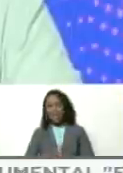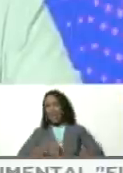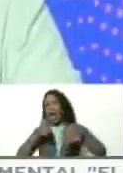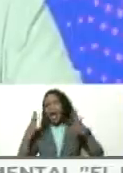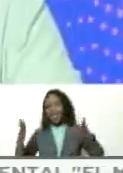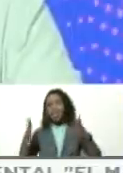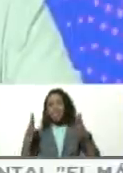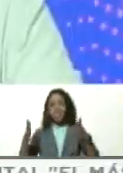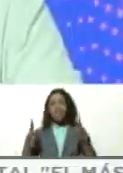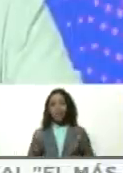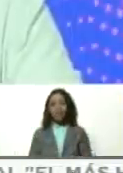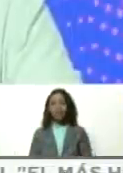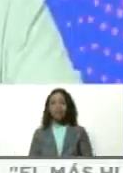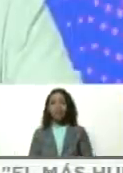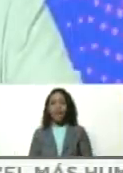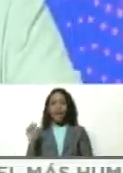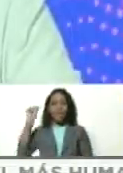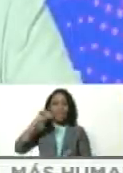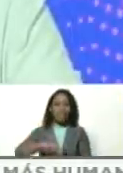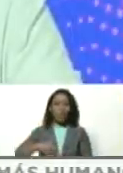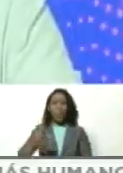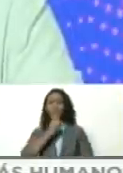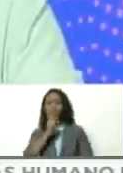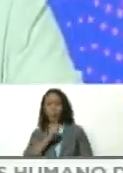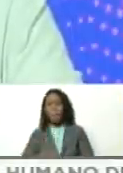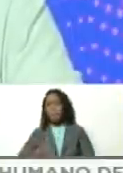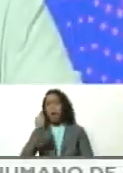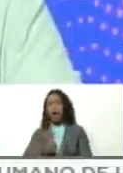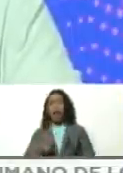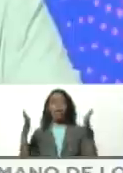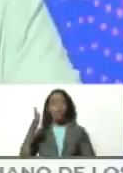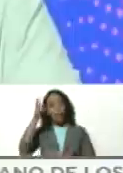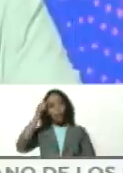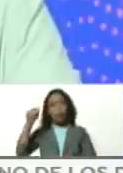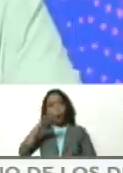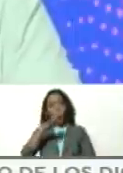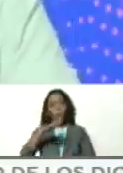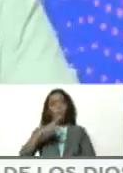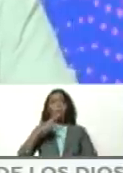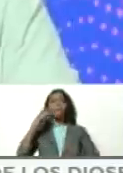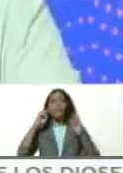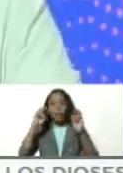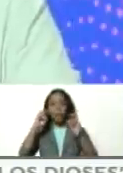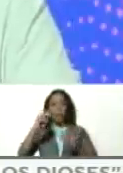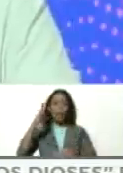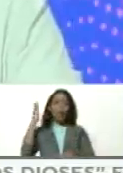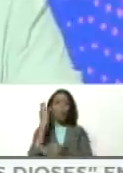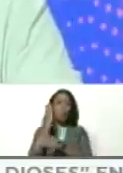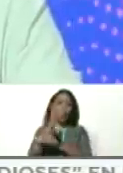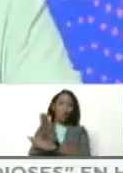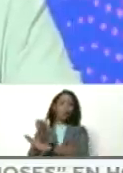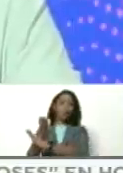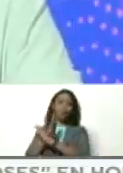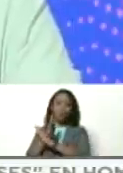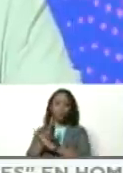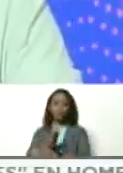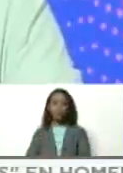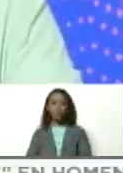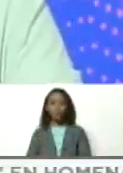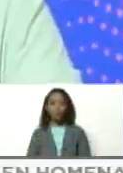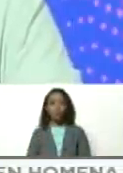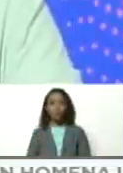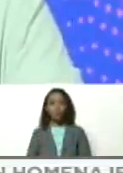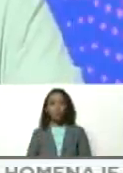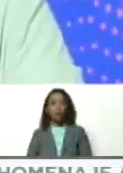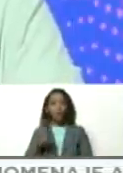Grandiosa. En medio de las dificultades más grandes del pueblo, producto de las sanciones, el bloqueo,